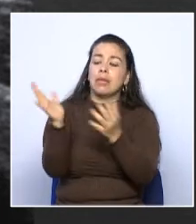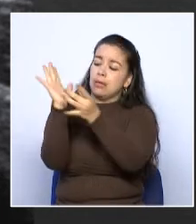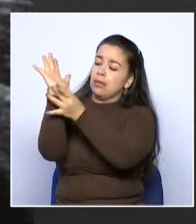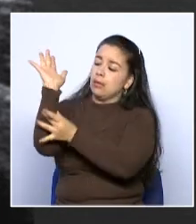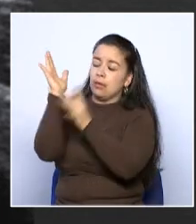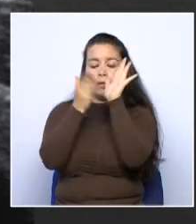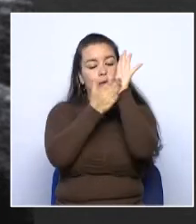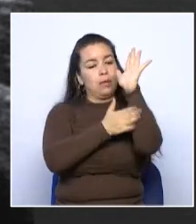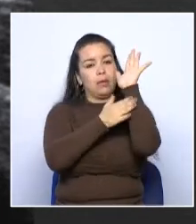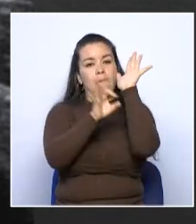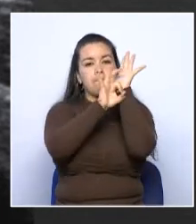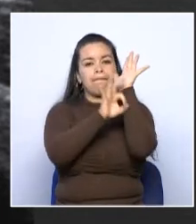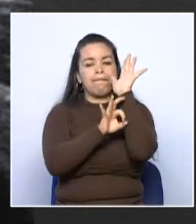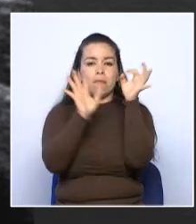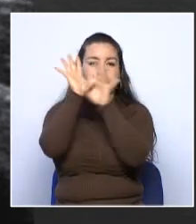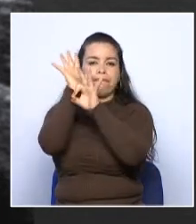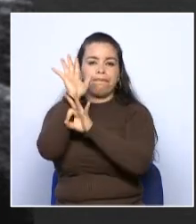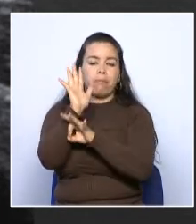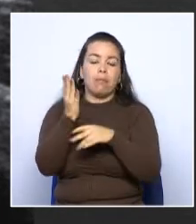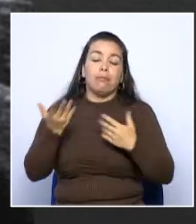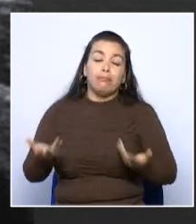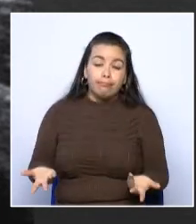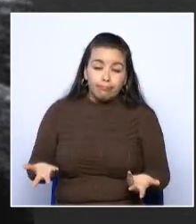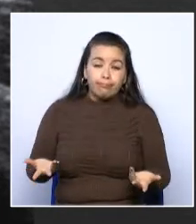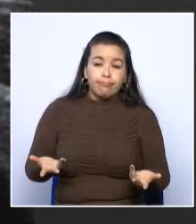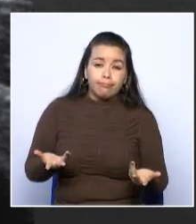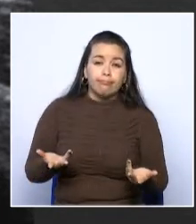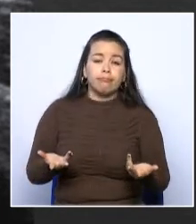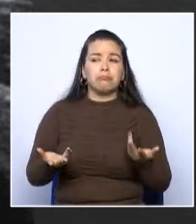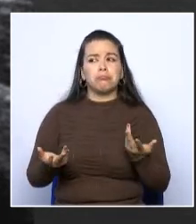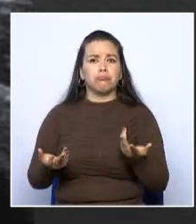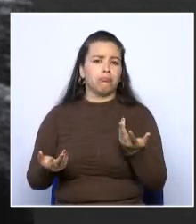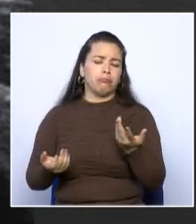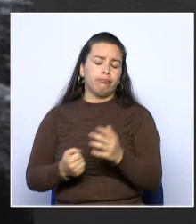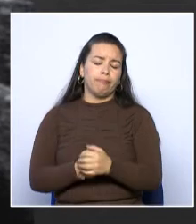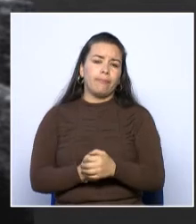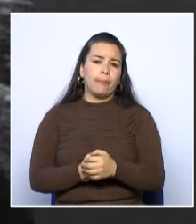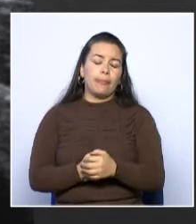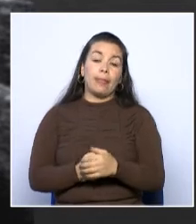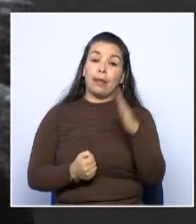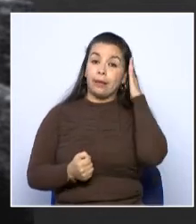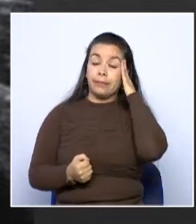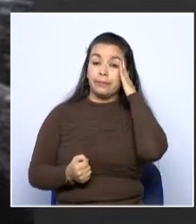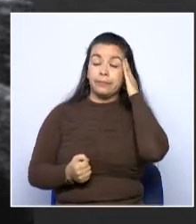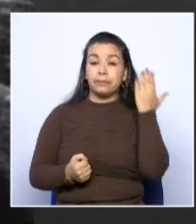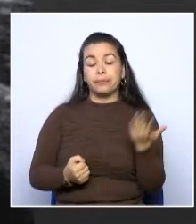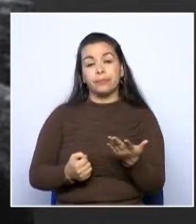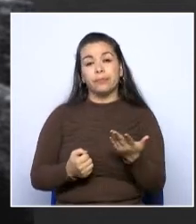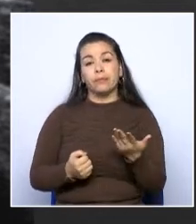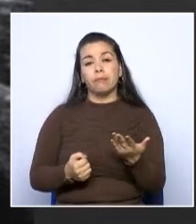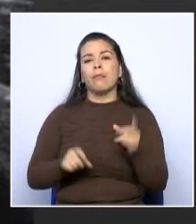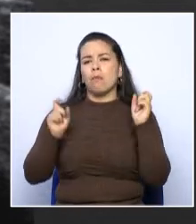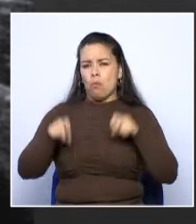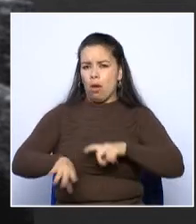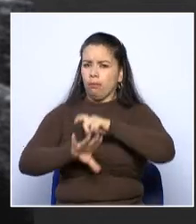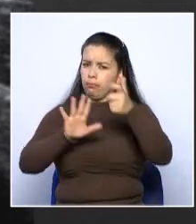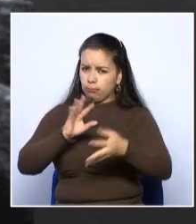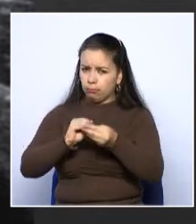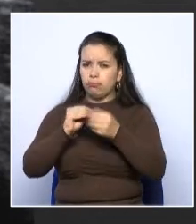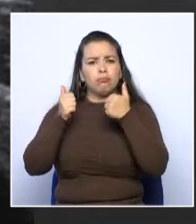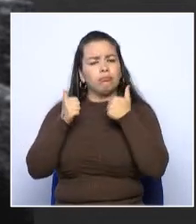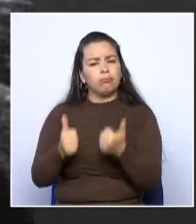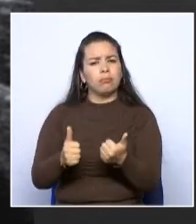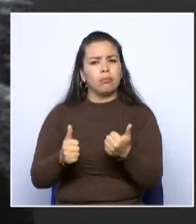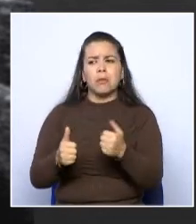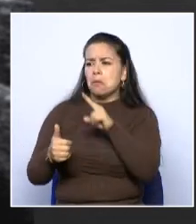muñeca, esas lesiones en muñeca, sin necesidad de otras modalidades. Sin embargo, Obviamente se puede complementar, si no